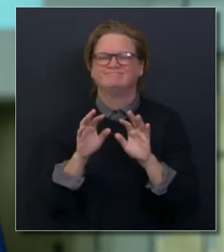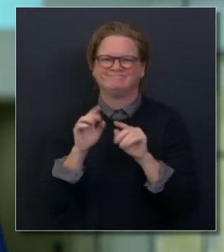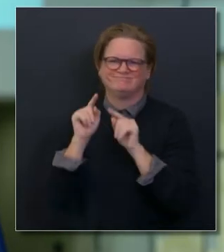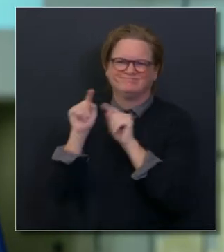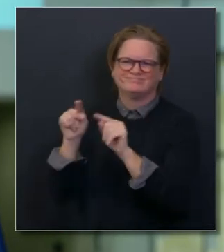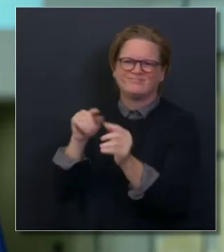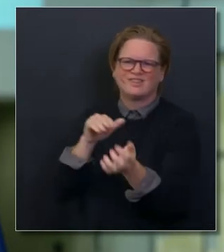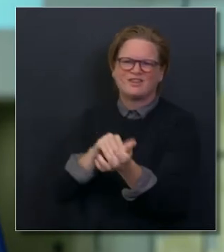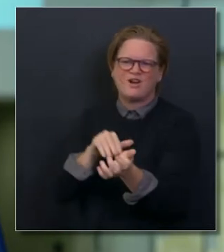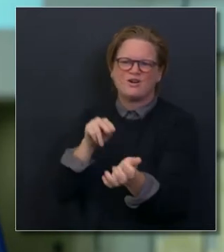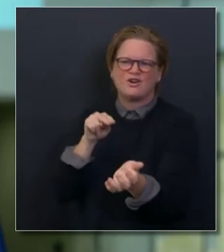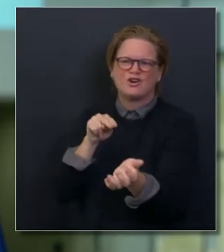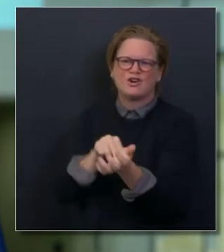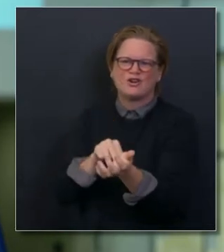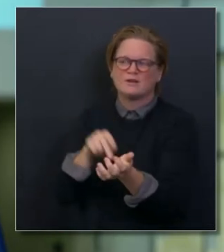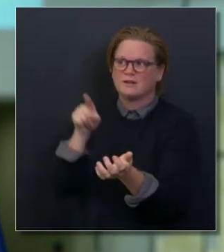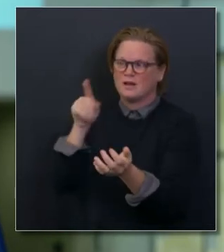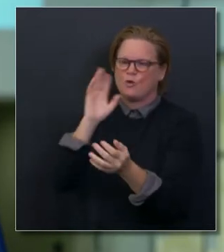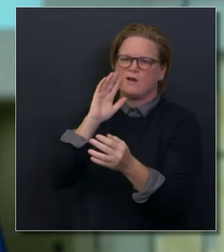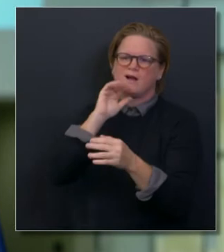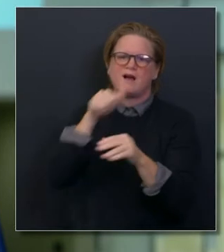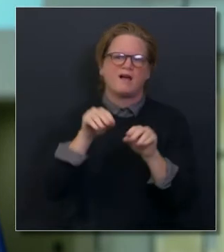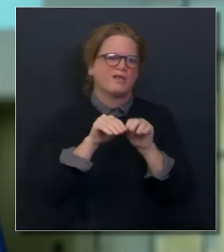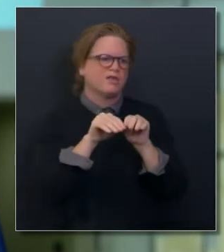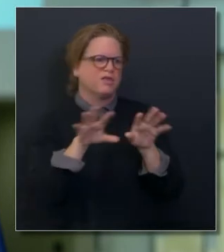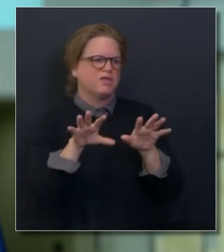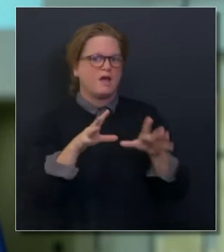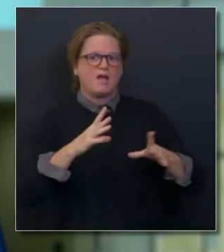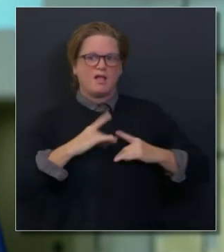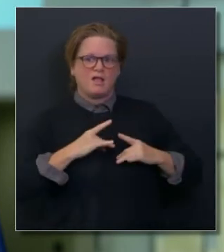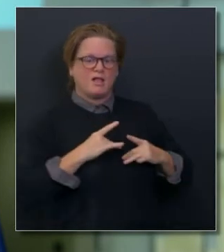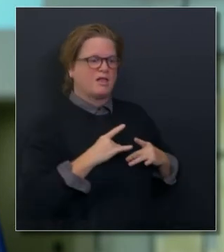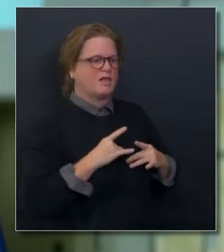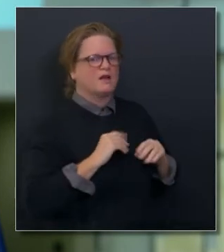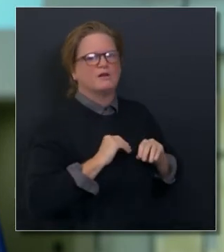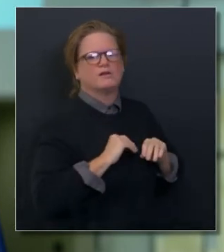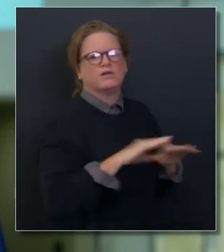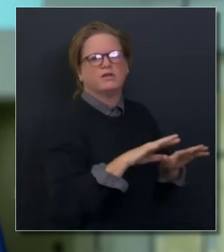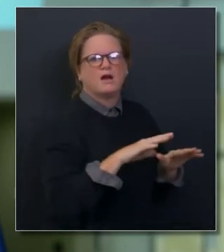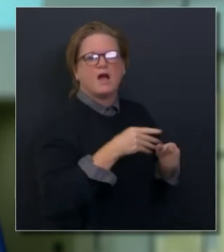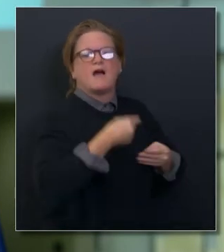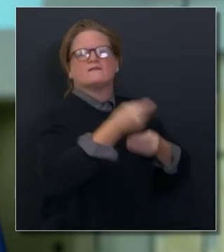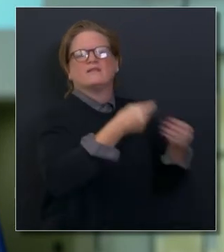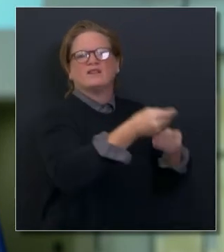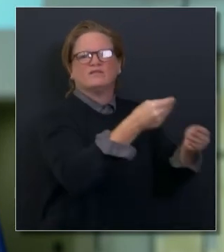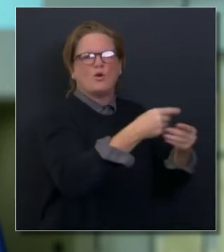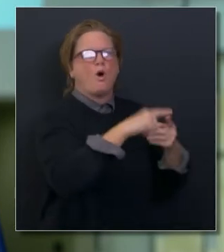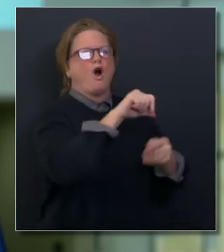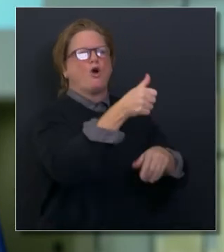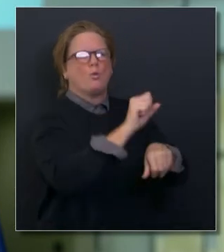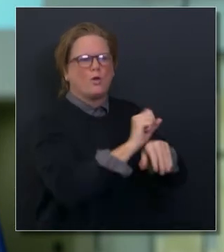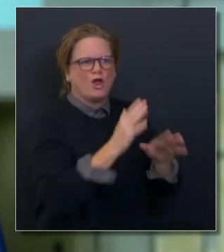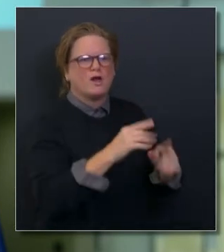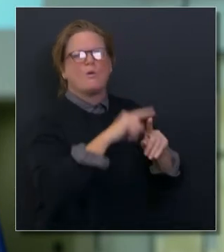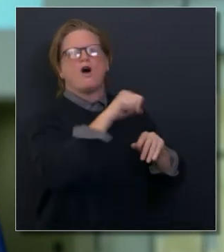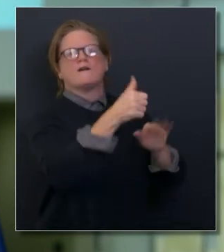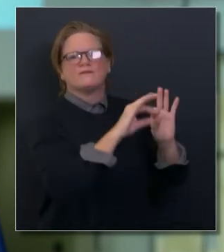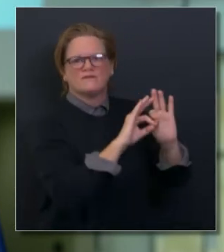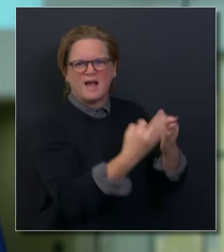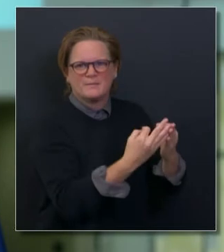puedan tengan tranquilidad e ir a trabajar, pero conectar esto con los retos de